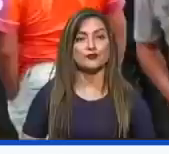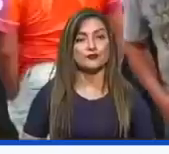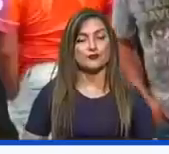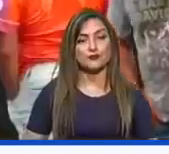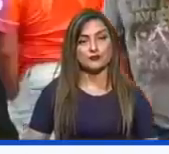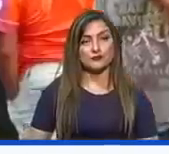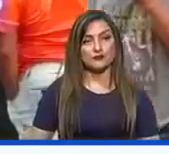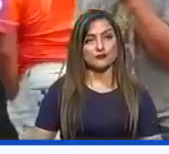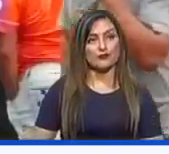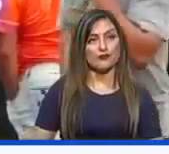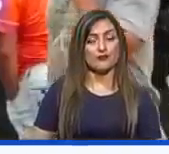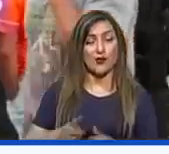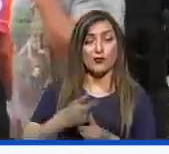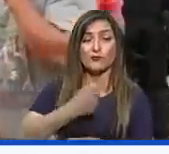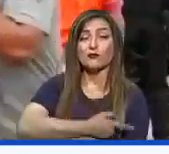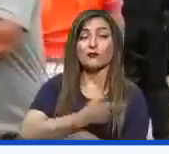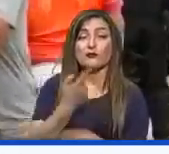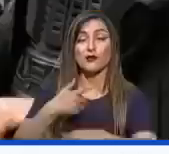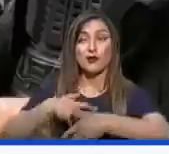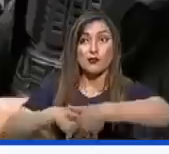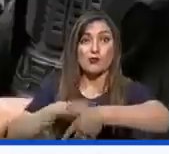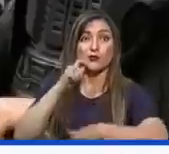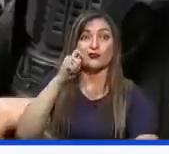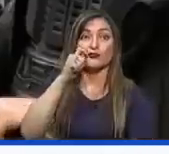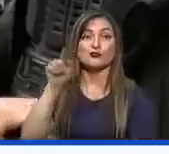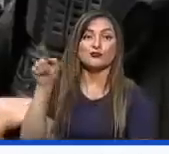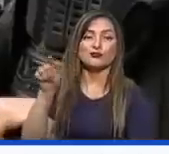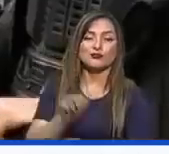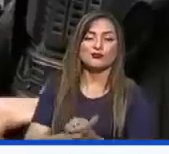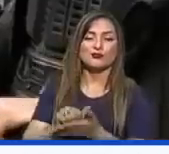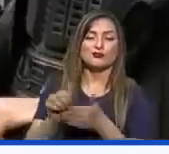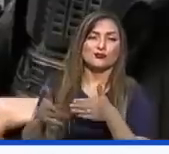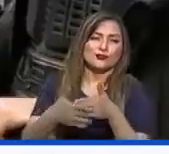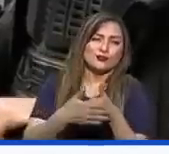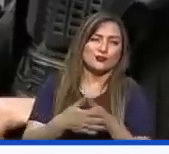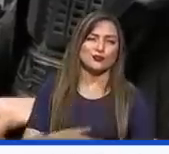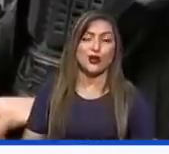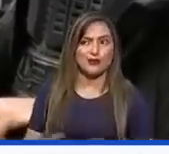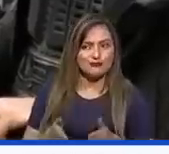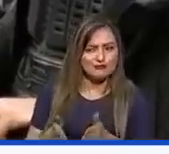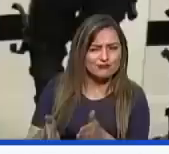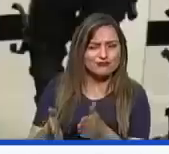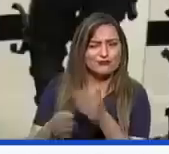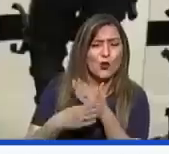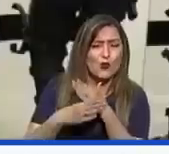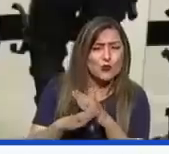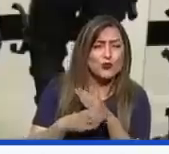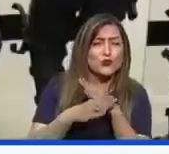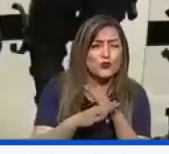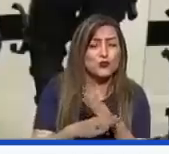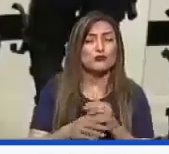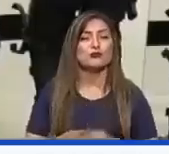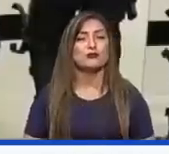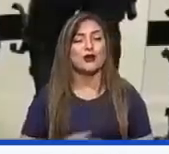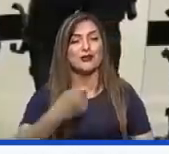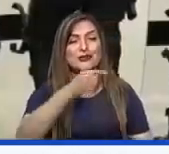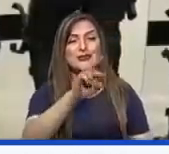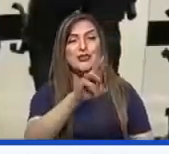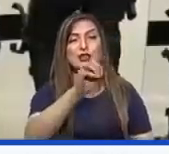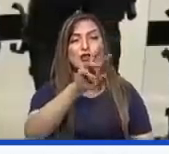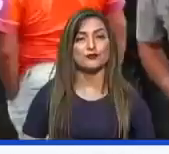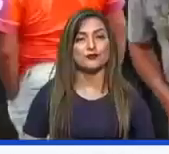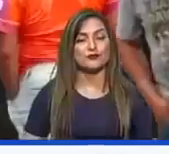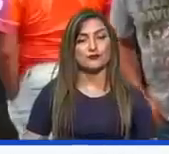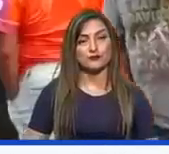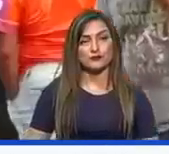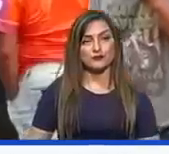segundo día de manifestaciones y cierres de viena sua y las carreteras que amanecieron bloqueadas son la cuenca girón pasaje en santa isabel la